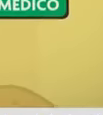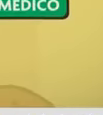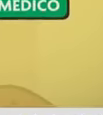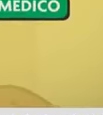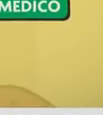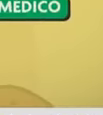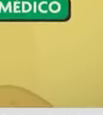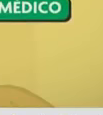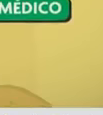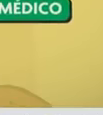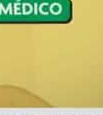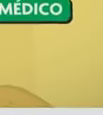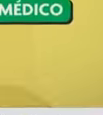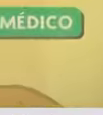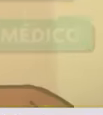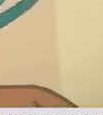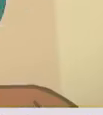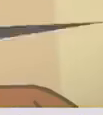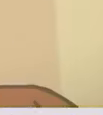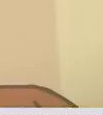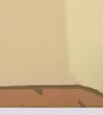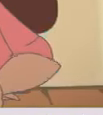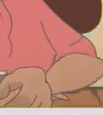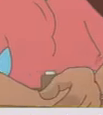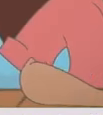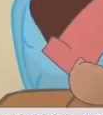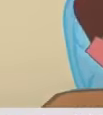Y alerta ante cualquier síntoma.